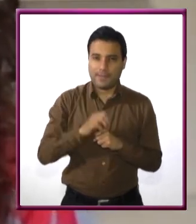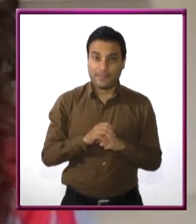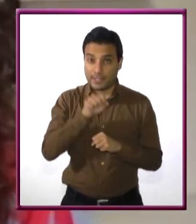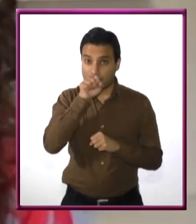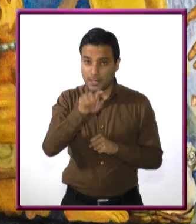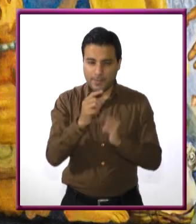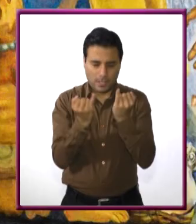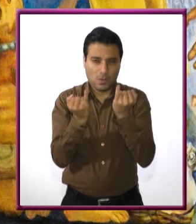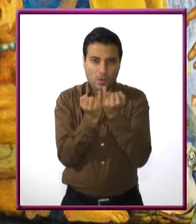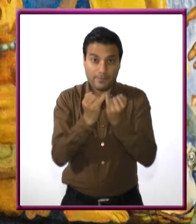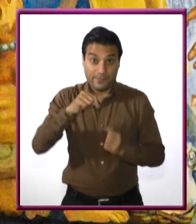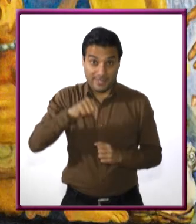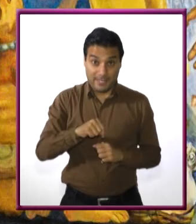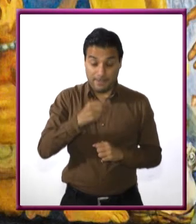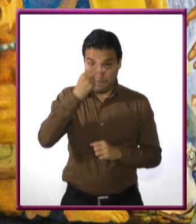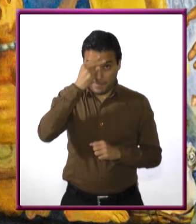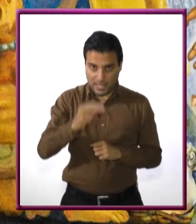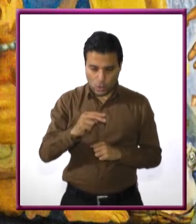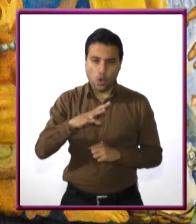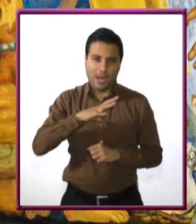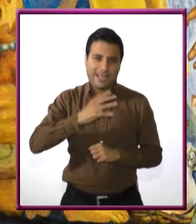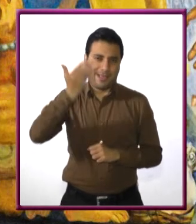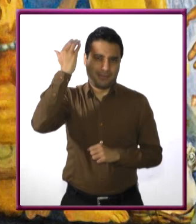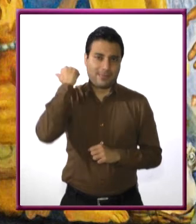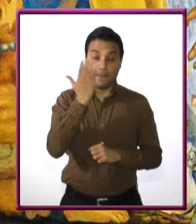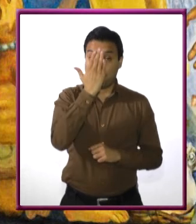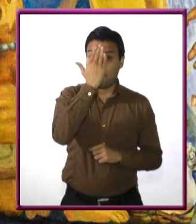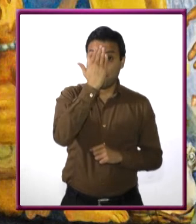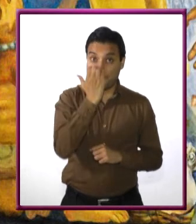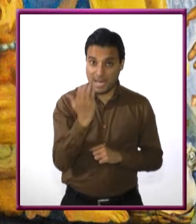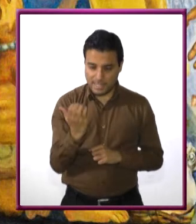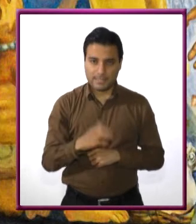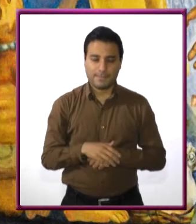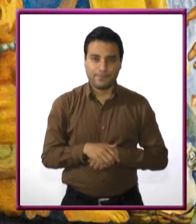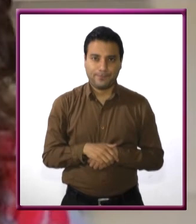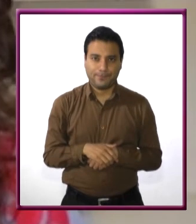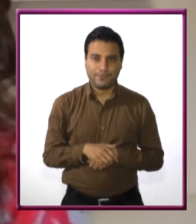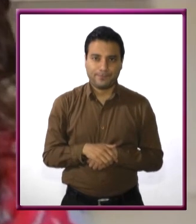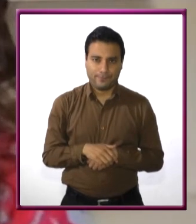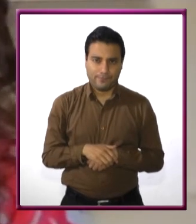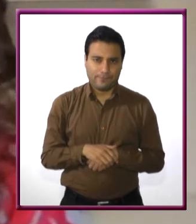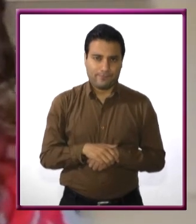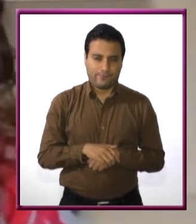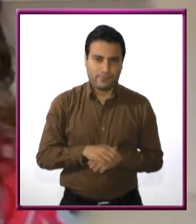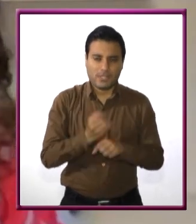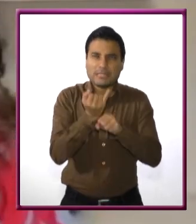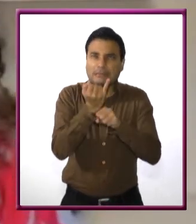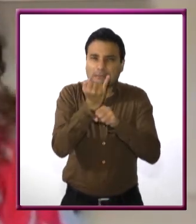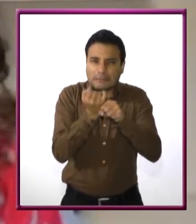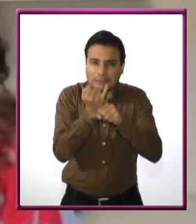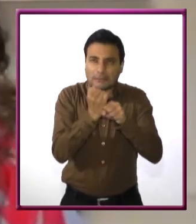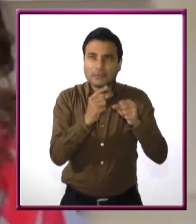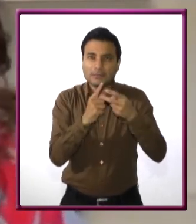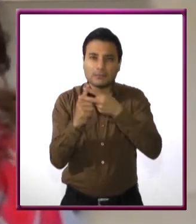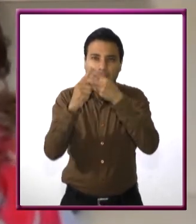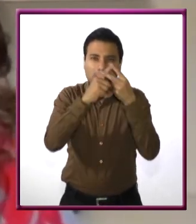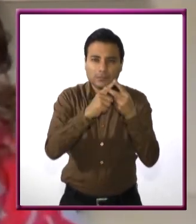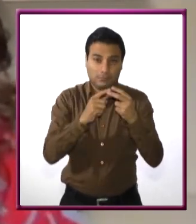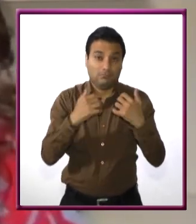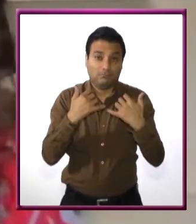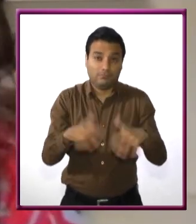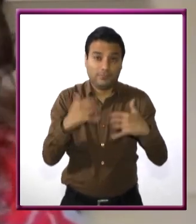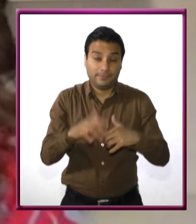actual México, hubieron civilizaciones como las mayas que desarrollaron unos métodos astronómicos muy sofisticados.